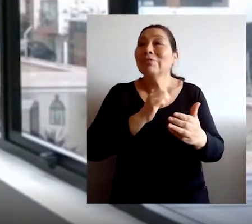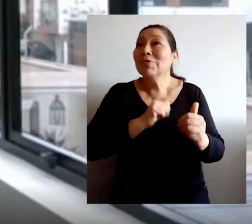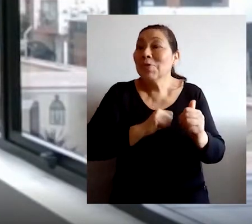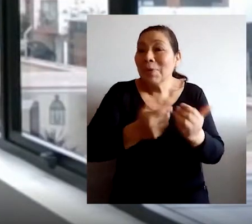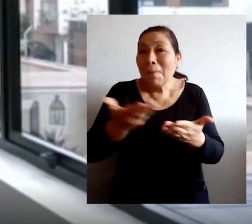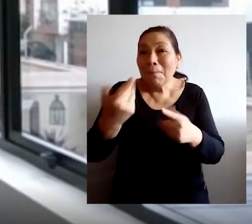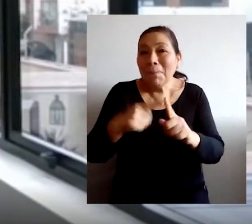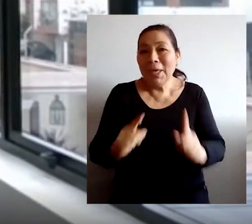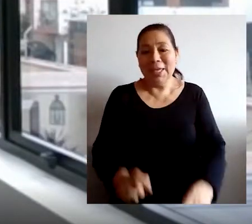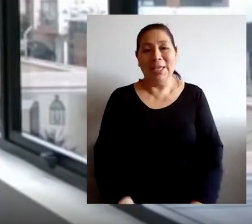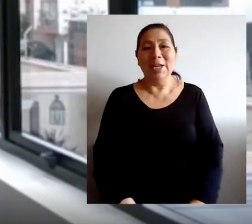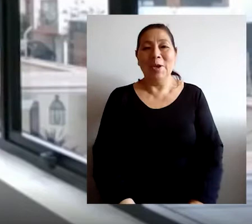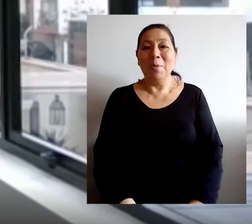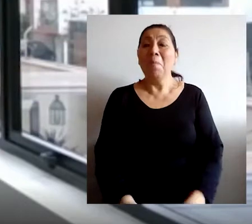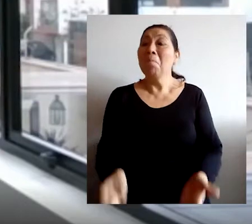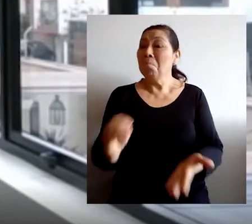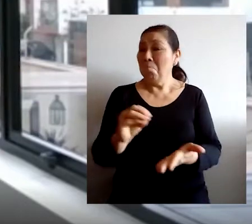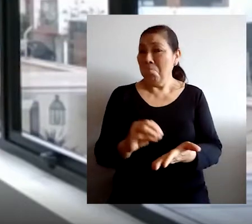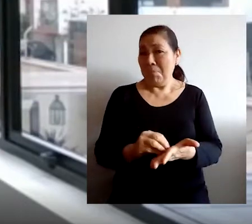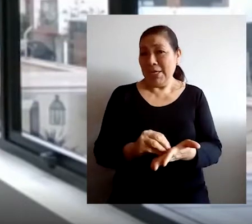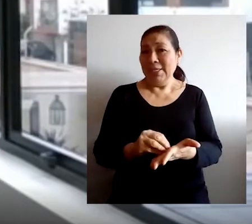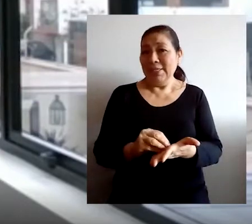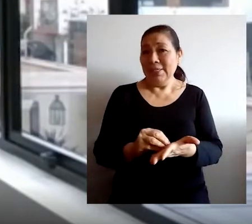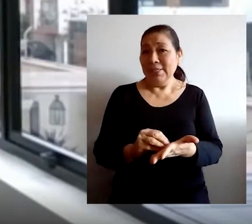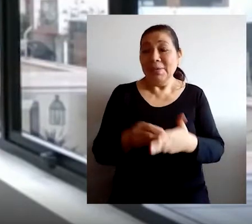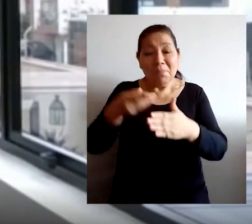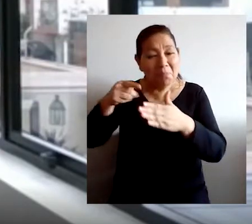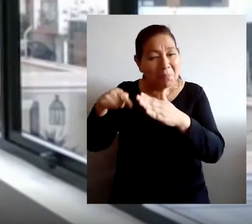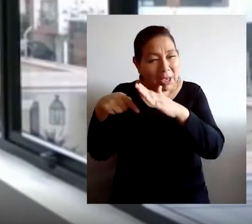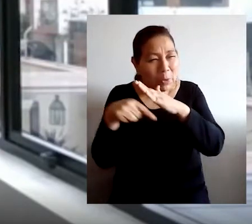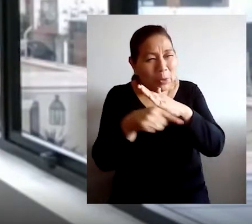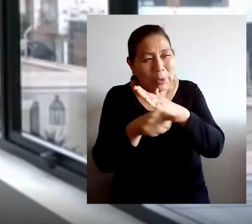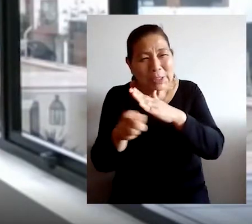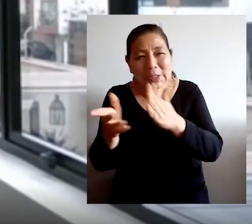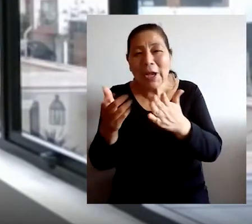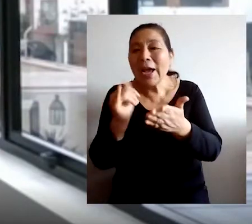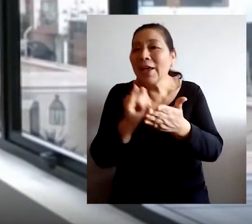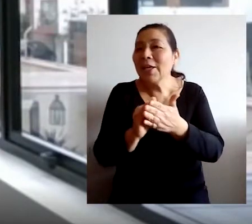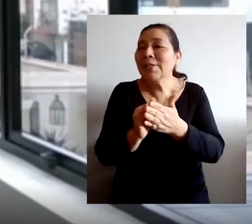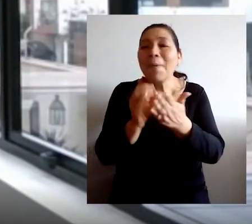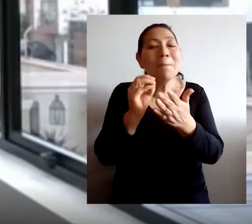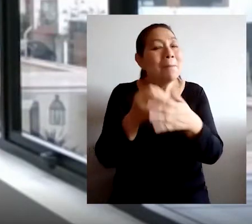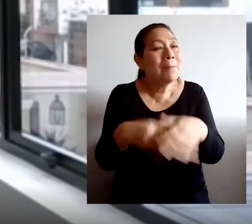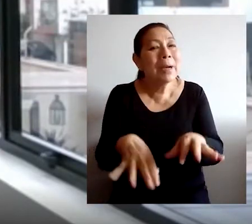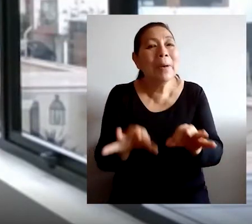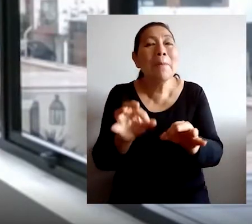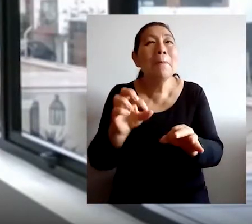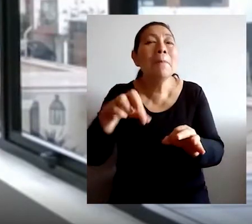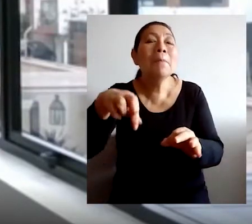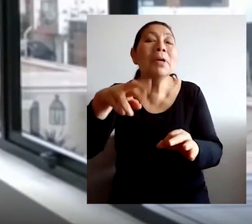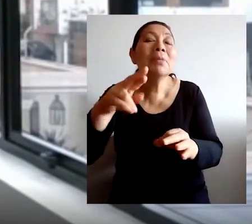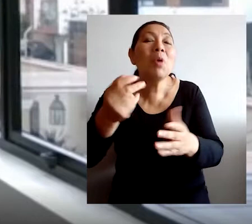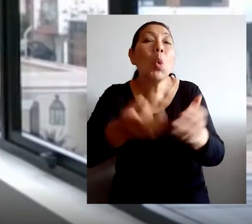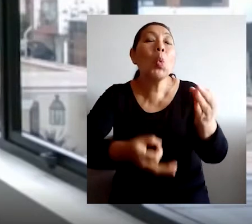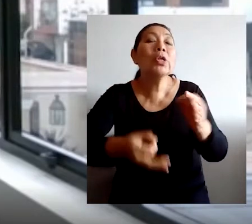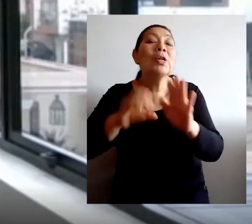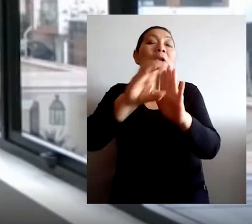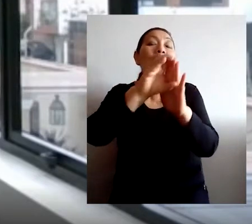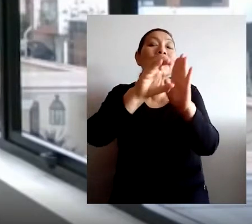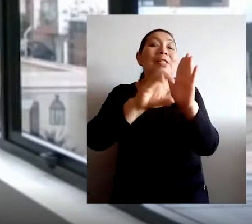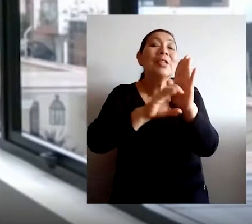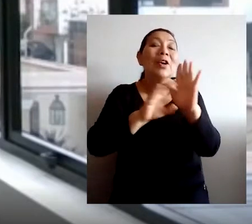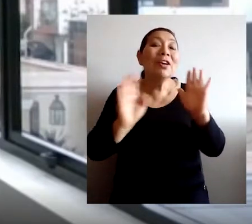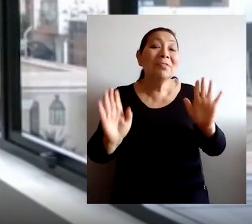afectación. Entonces, más que un acto de inmiscuirse, lo que hay es una primacía de la justicia